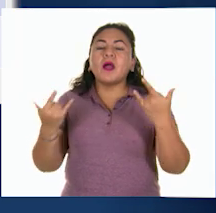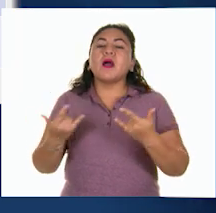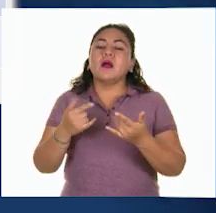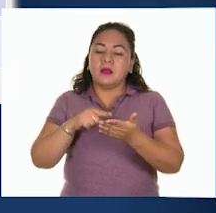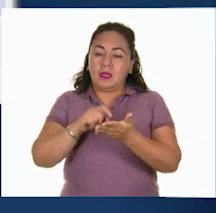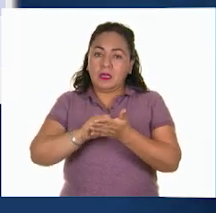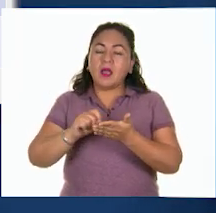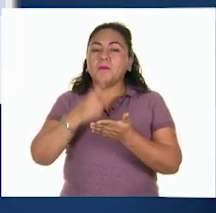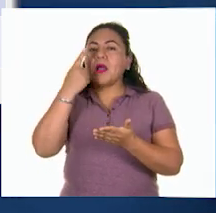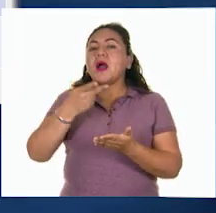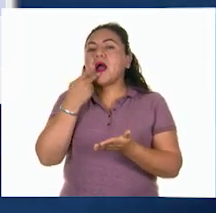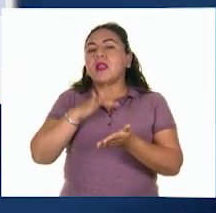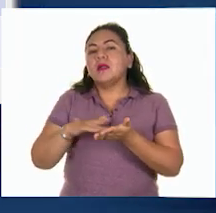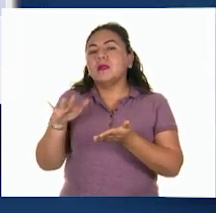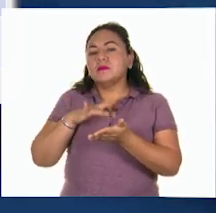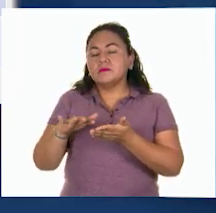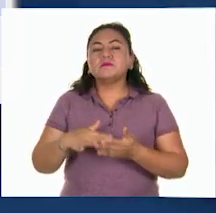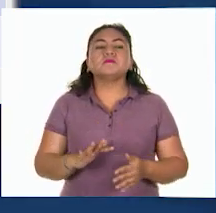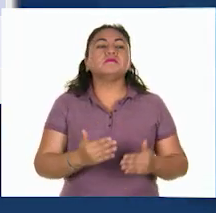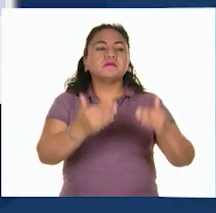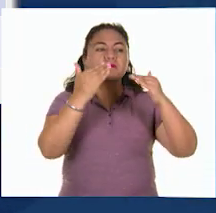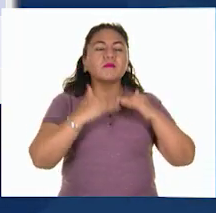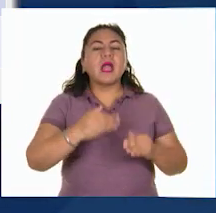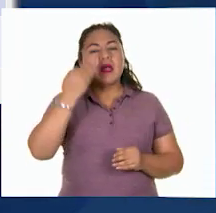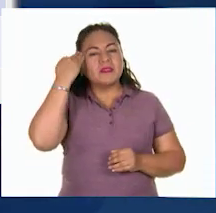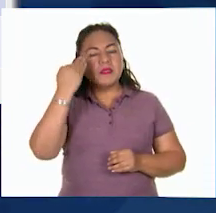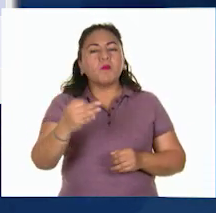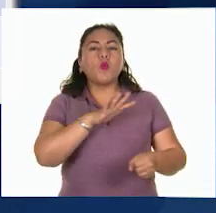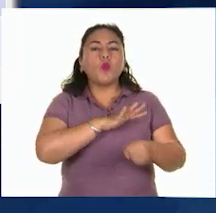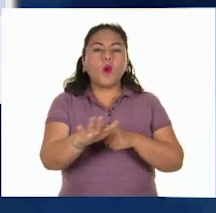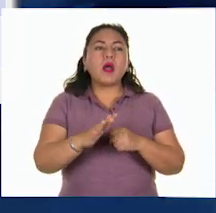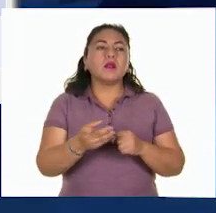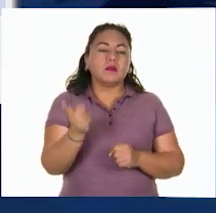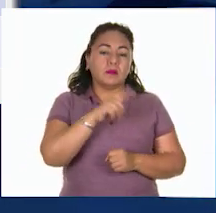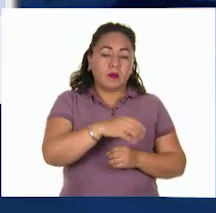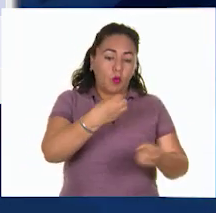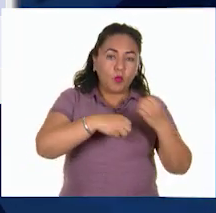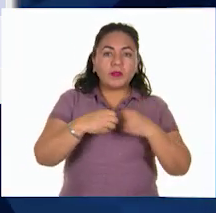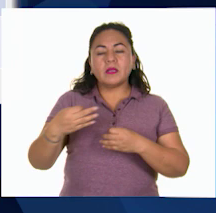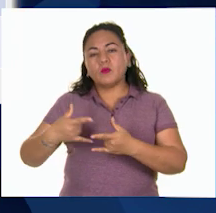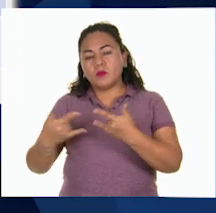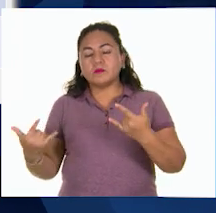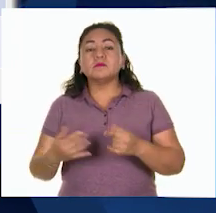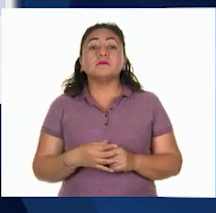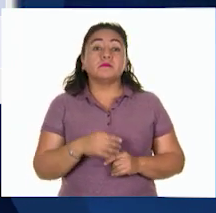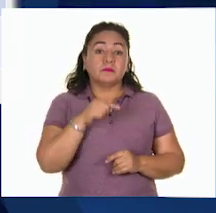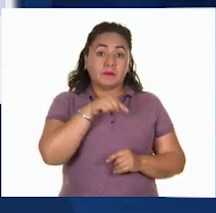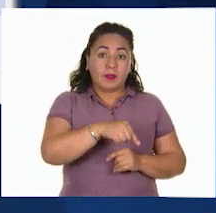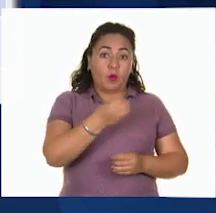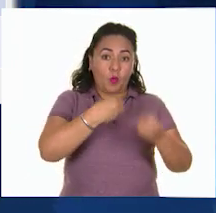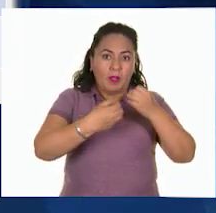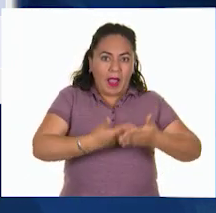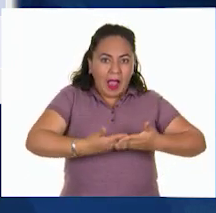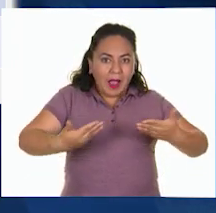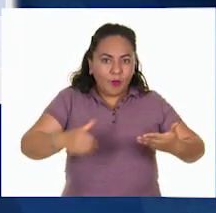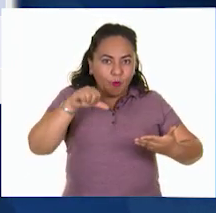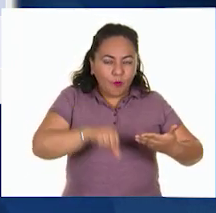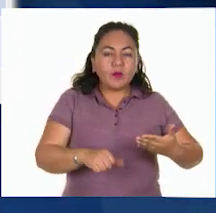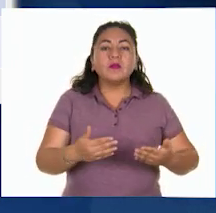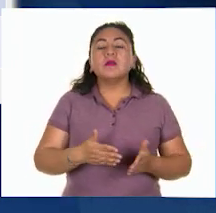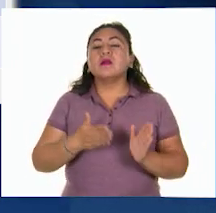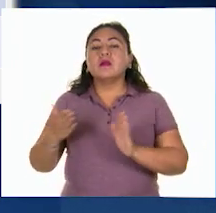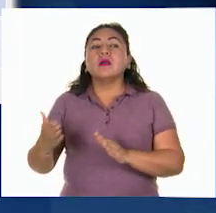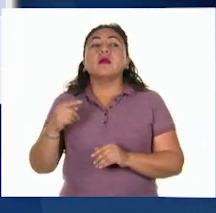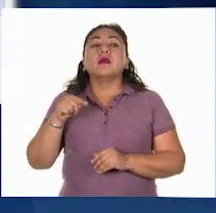leída. ¿Y en qué tiempo verbal o verbales se narran uno y otro? La obra de teatro en presente y el cuento puede